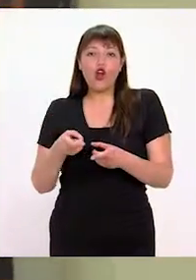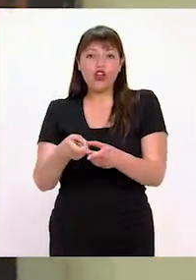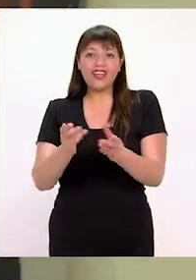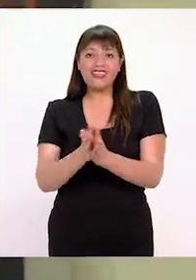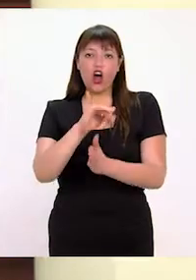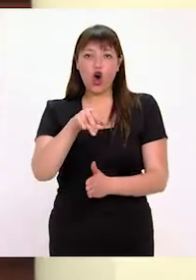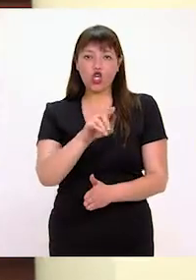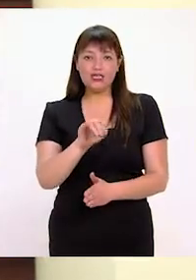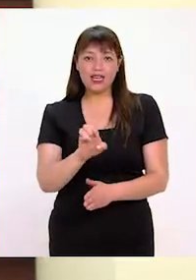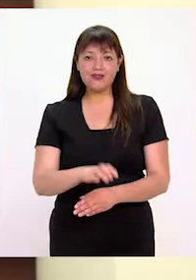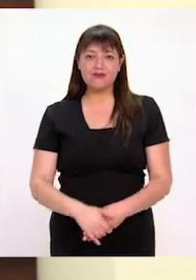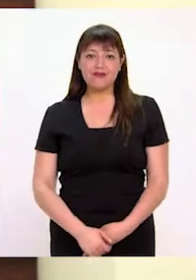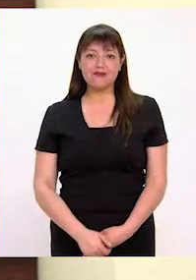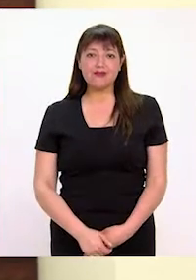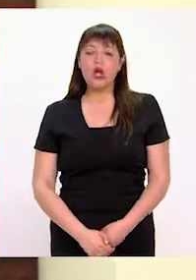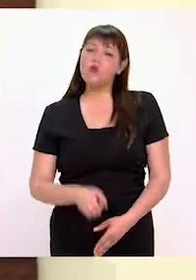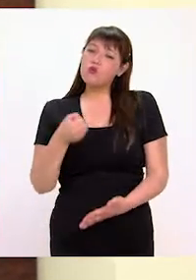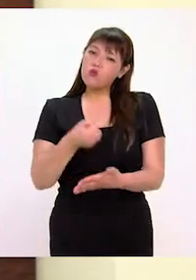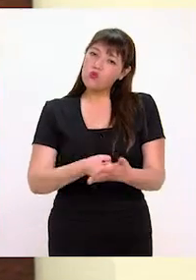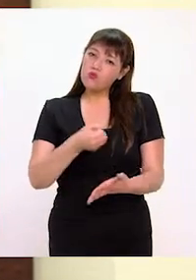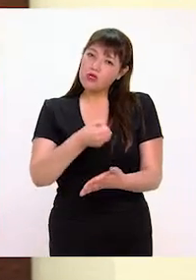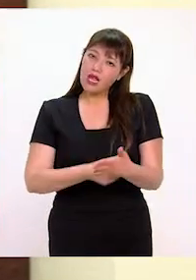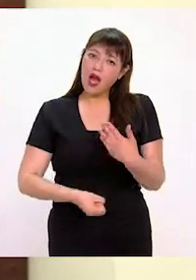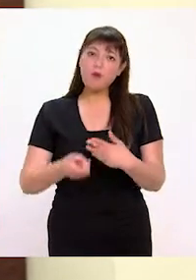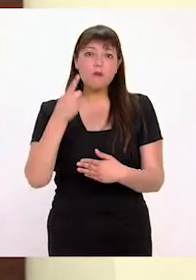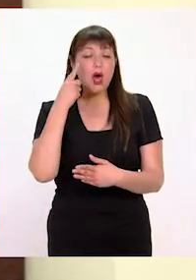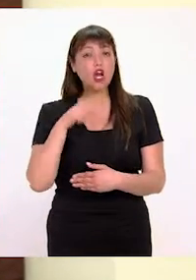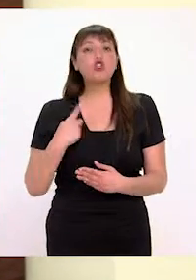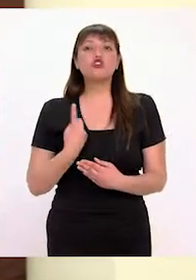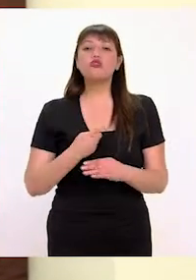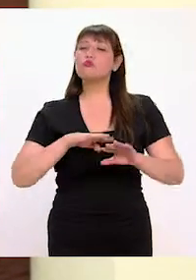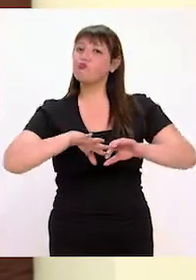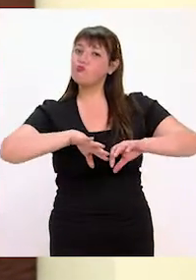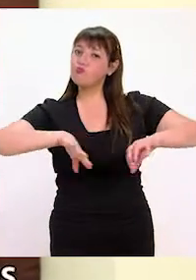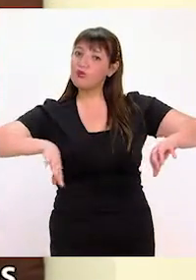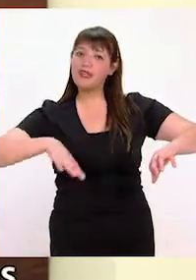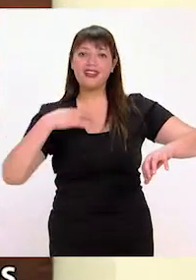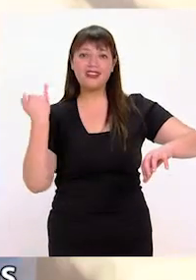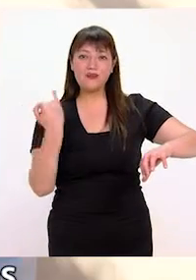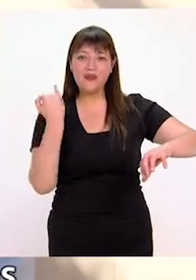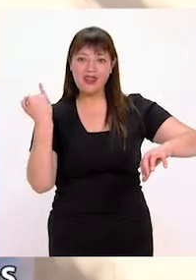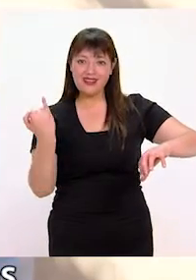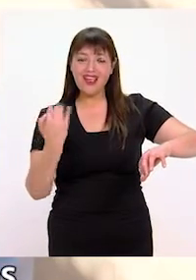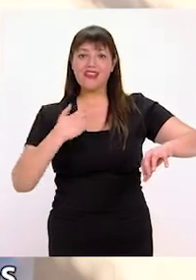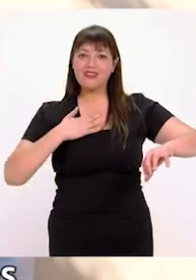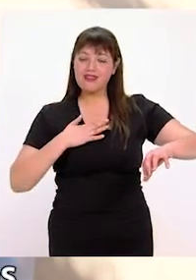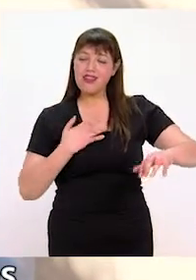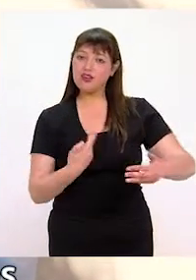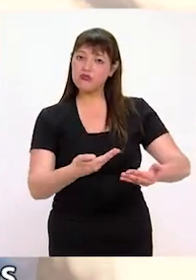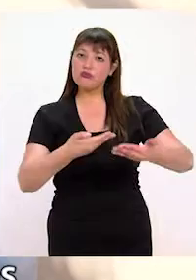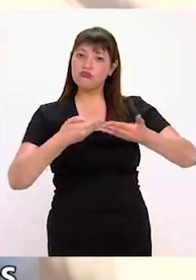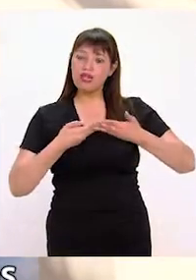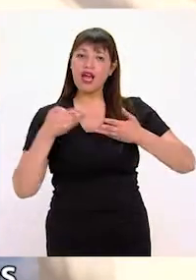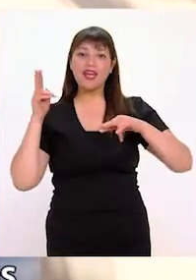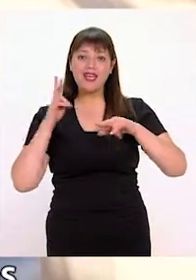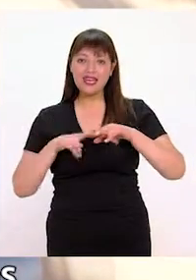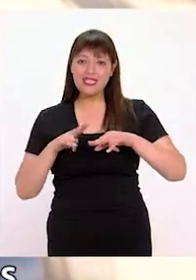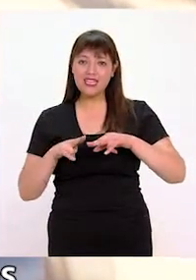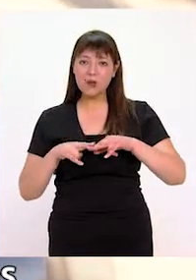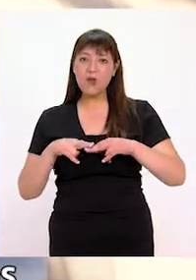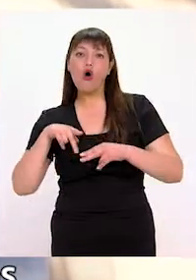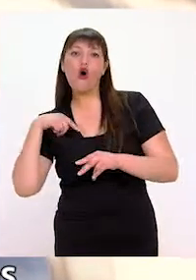José. Luchamos para independizarlo del Hospital San José y se nos concedió la independencia y formamos